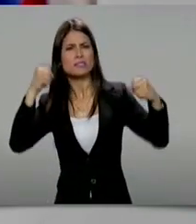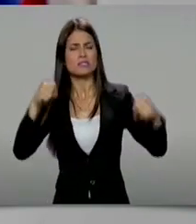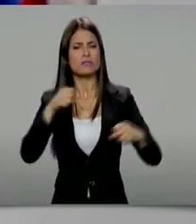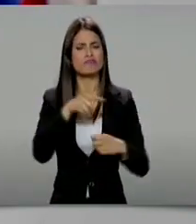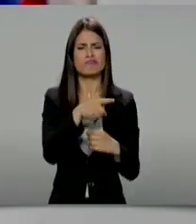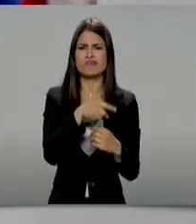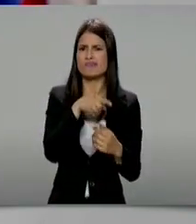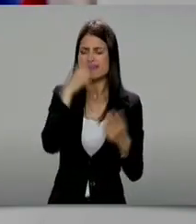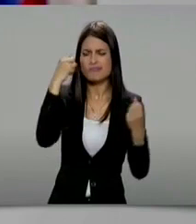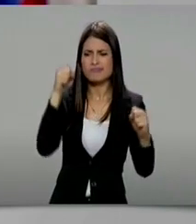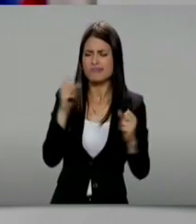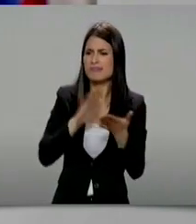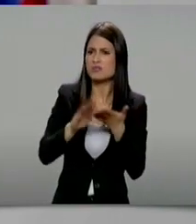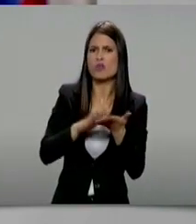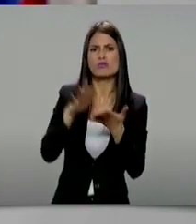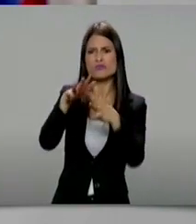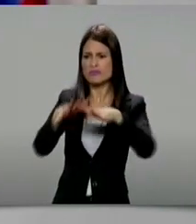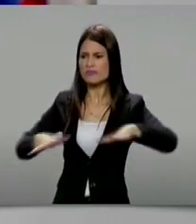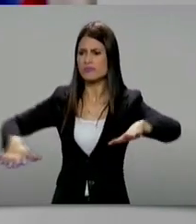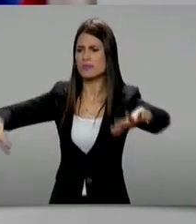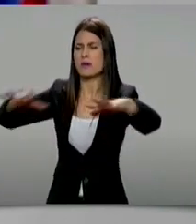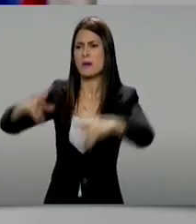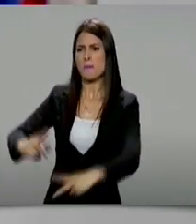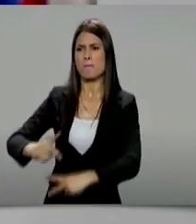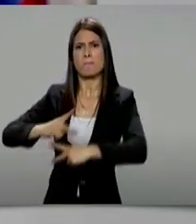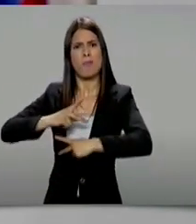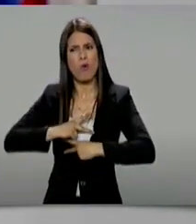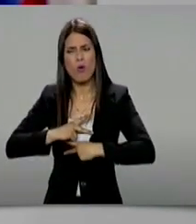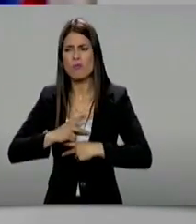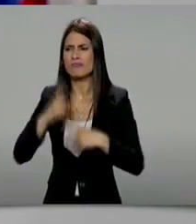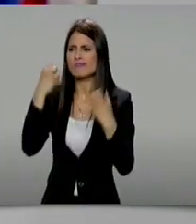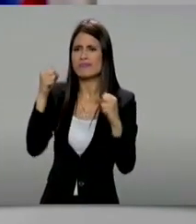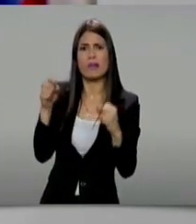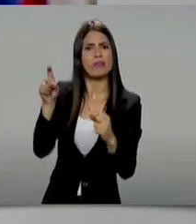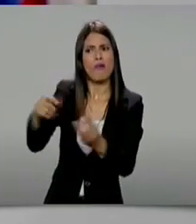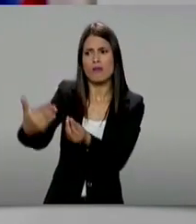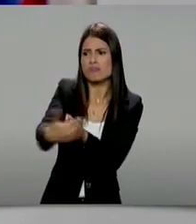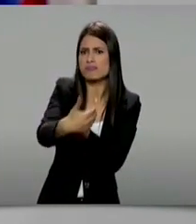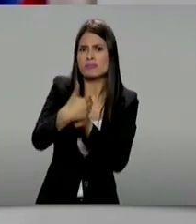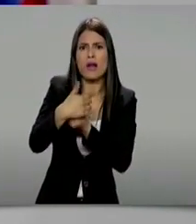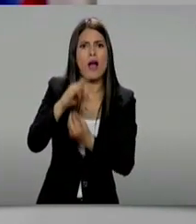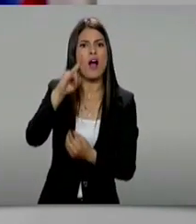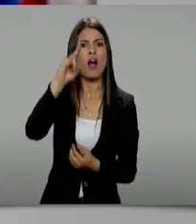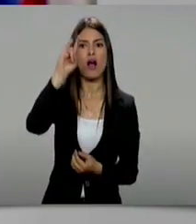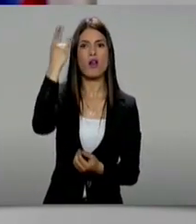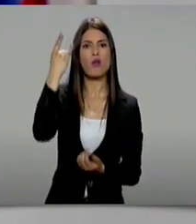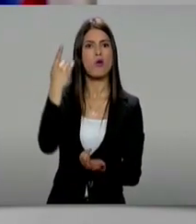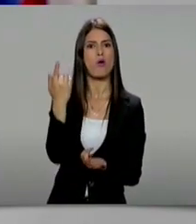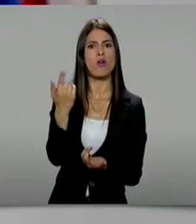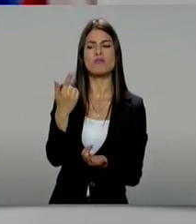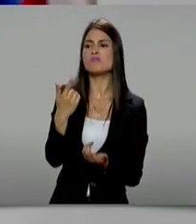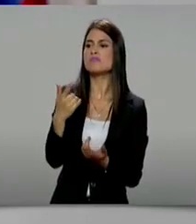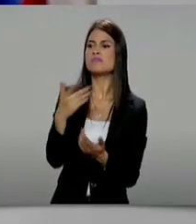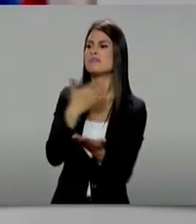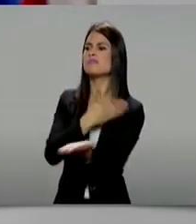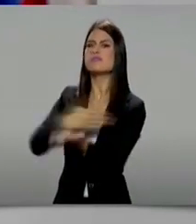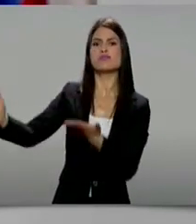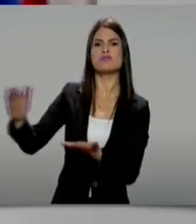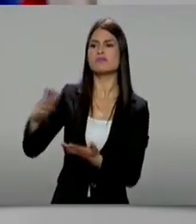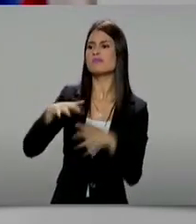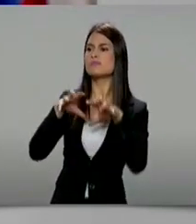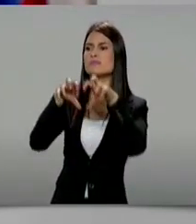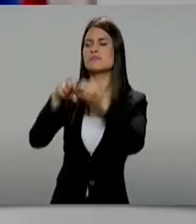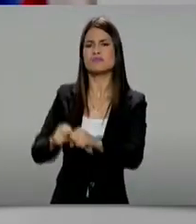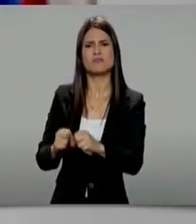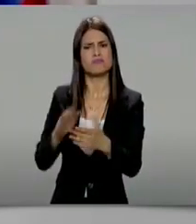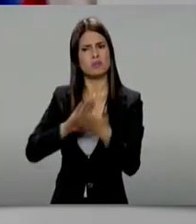iniciativa privada a que nadie se exprop por fuera de la ley ya vi todo eso se logró y se